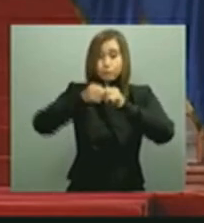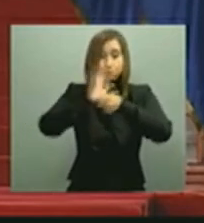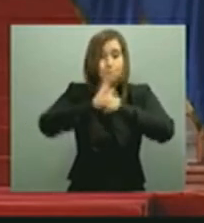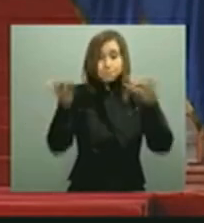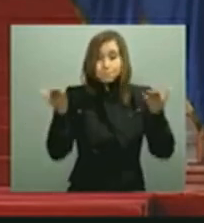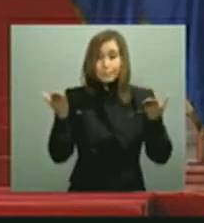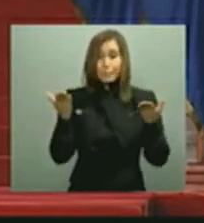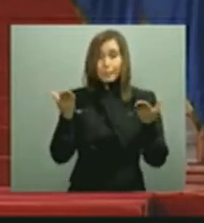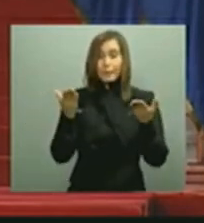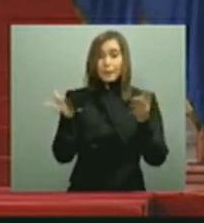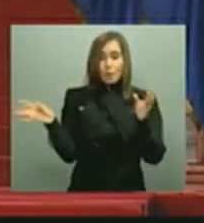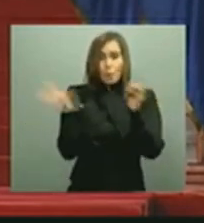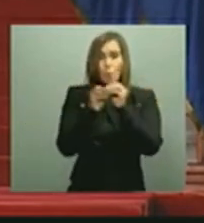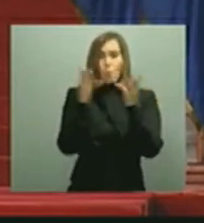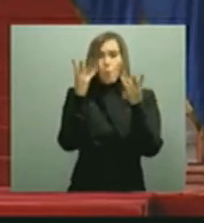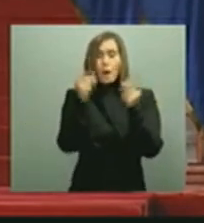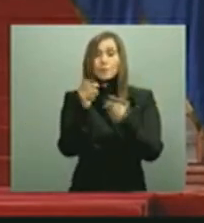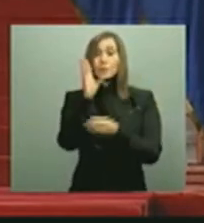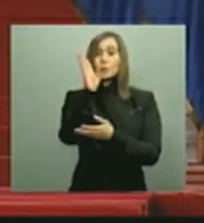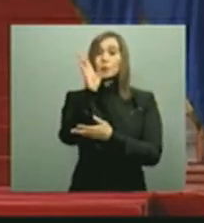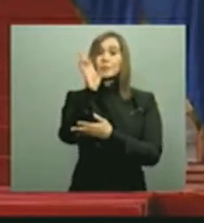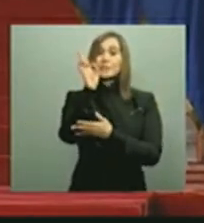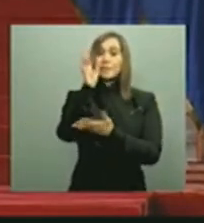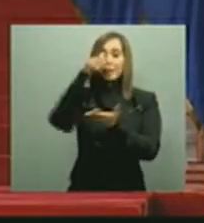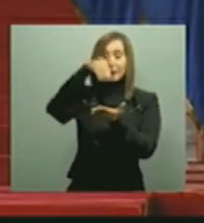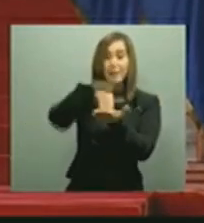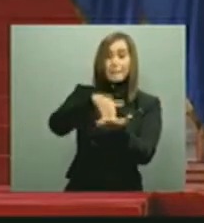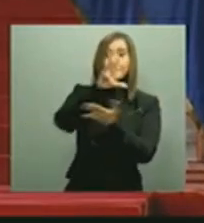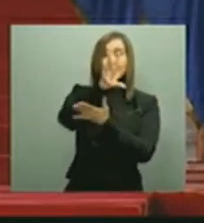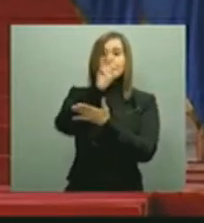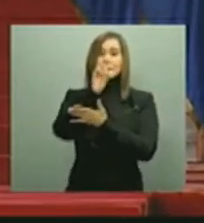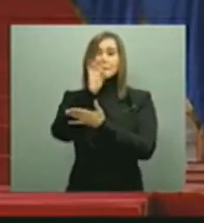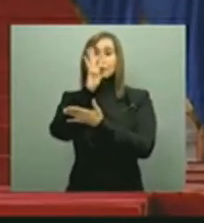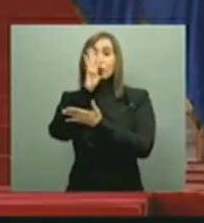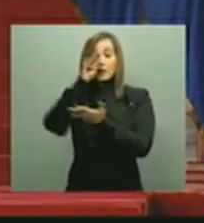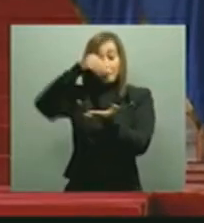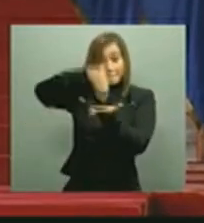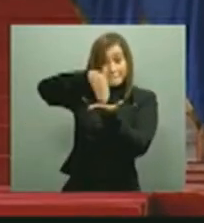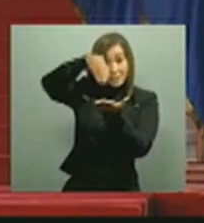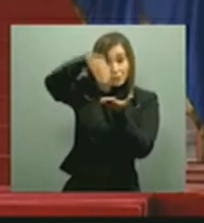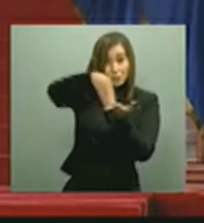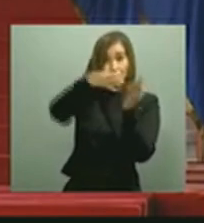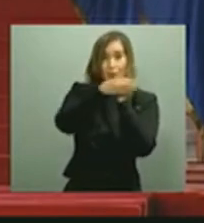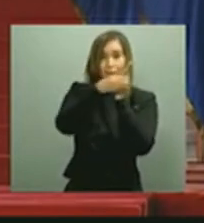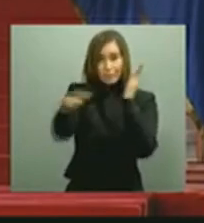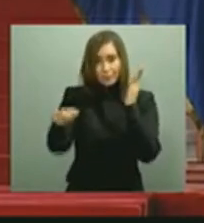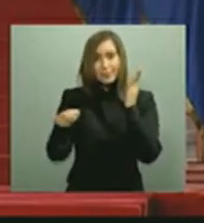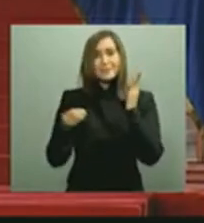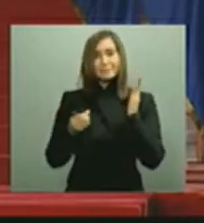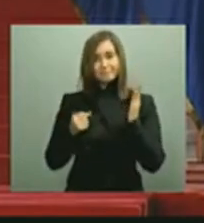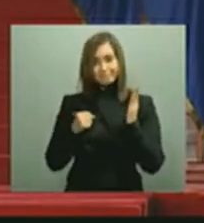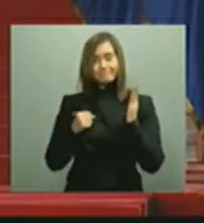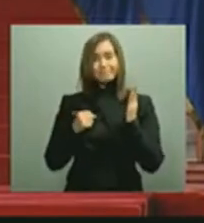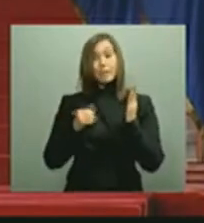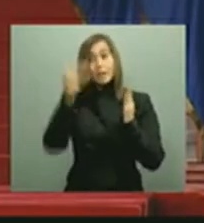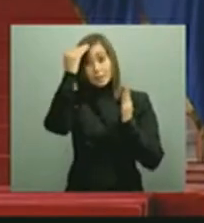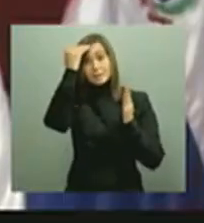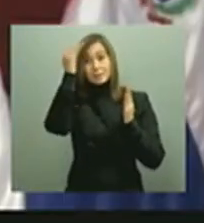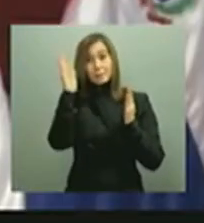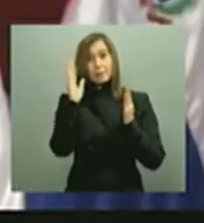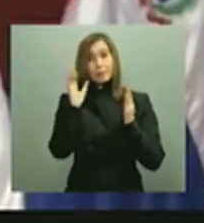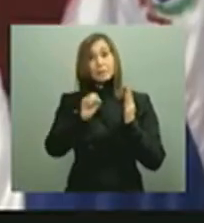vivido, es de un total de 7.340 millones de dólares. Para que quede claro,